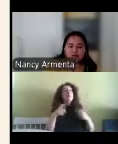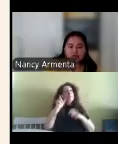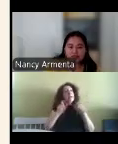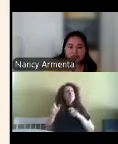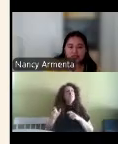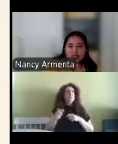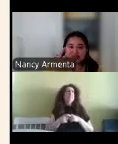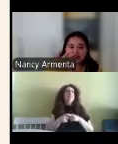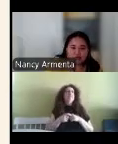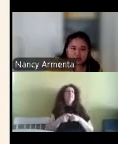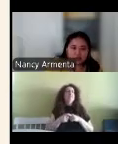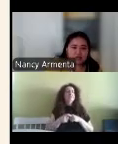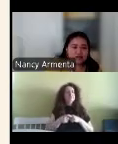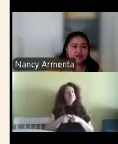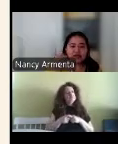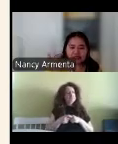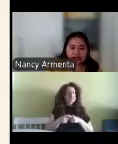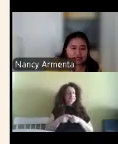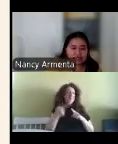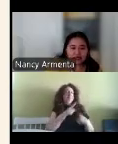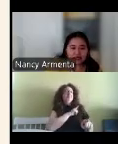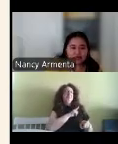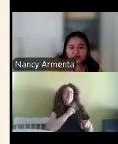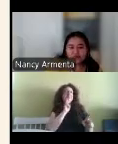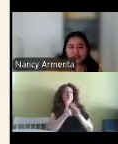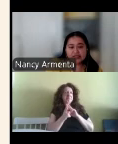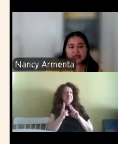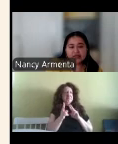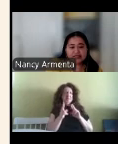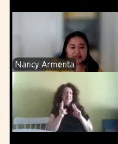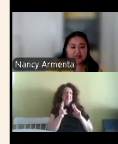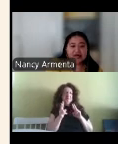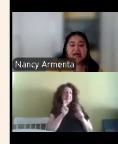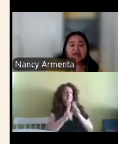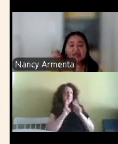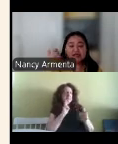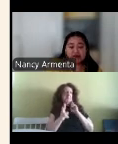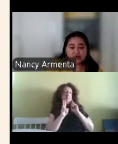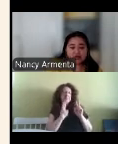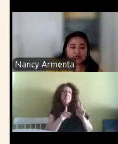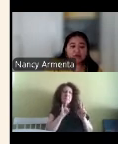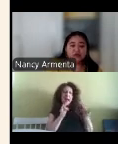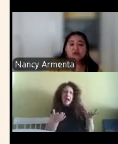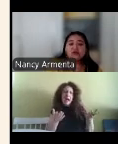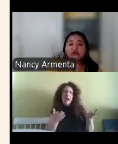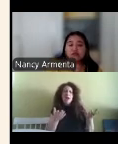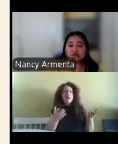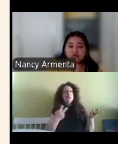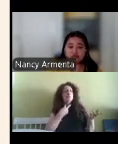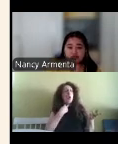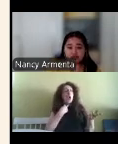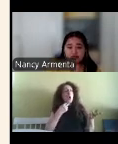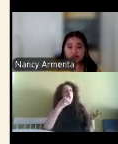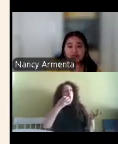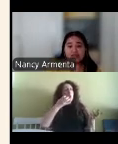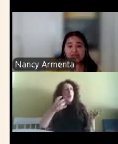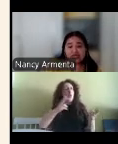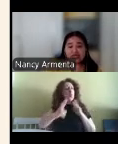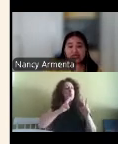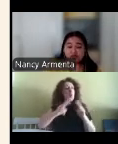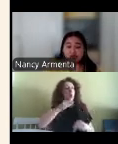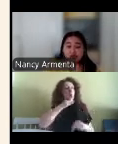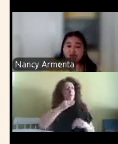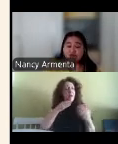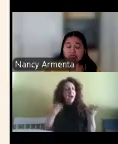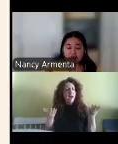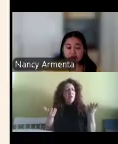reaccionó de una manera desproporcionada, la trató verbalmente bastante mal, levantó la voz con mucho enfado.